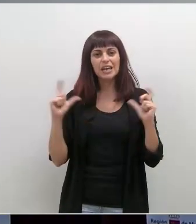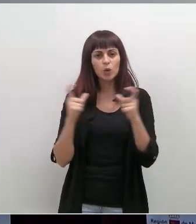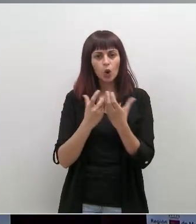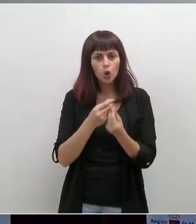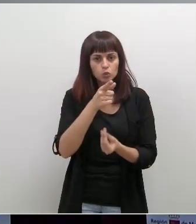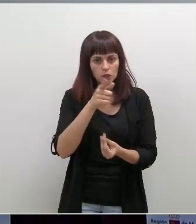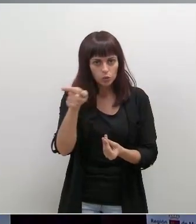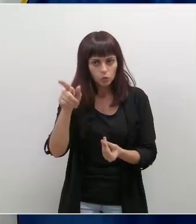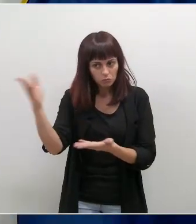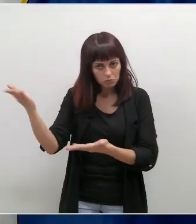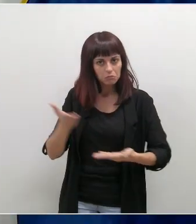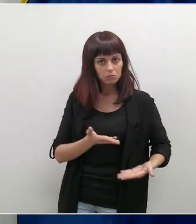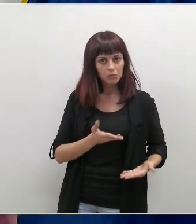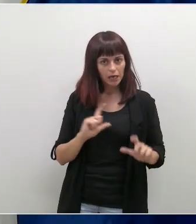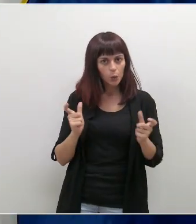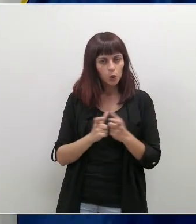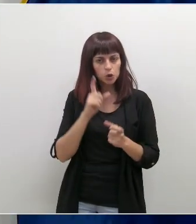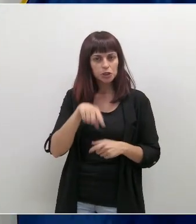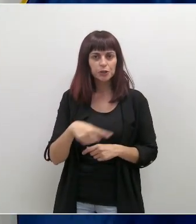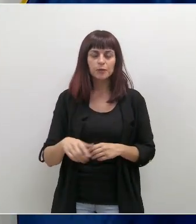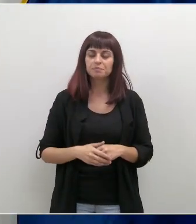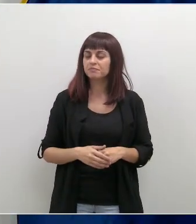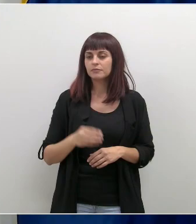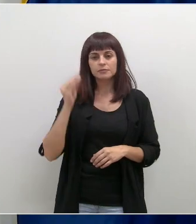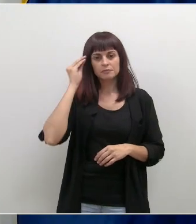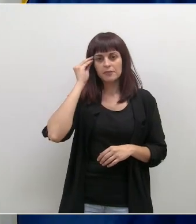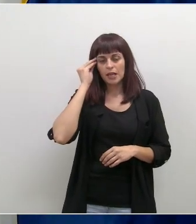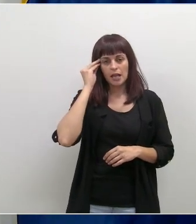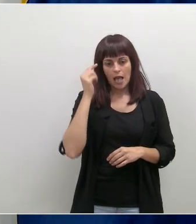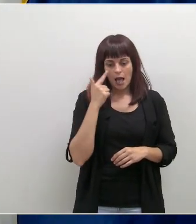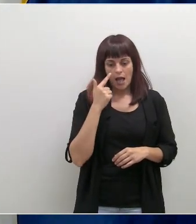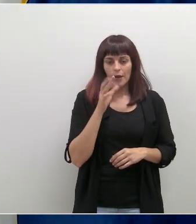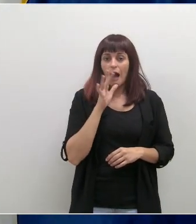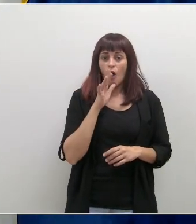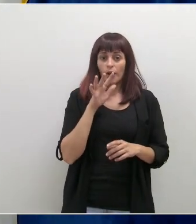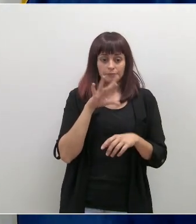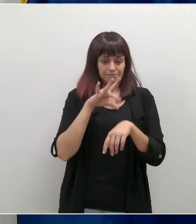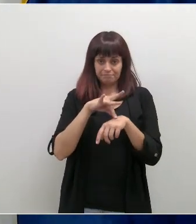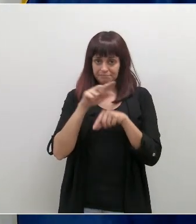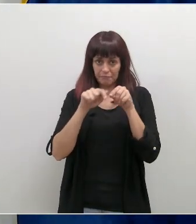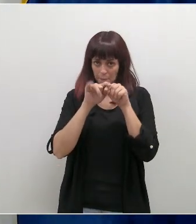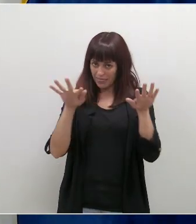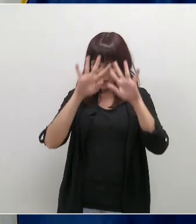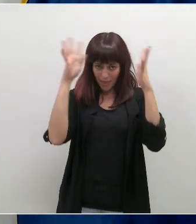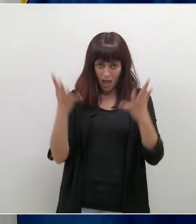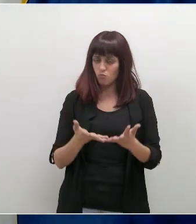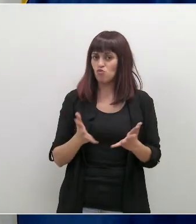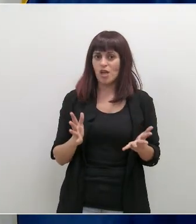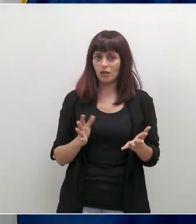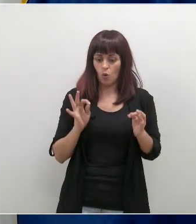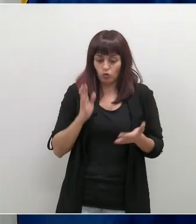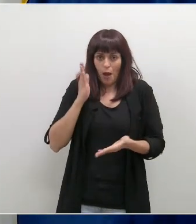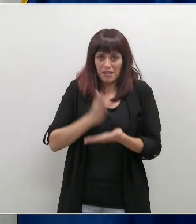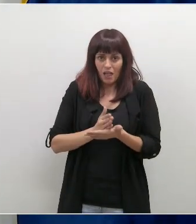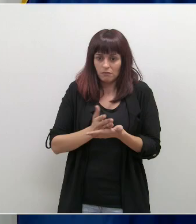va a recibir? Bien, yo creo que no hace falta recordar que estamos en medio de una pandemia mundial, que las